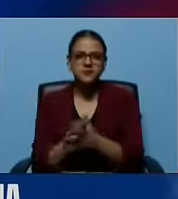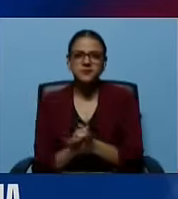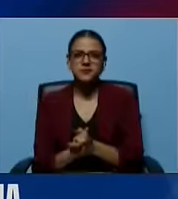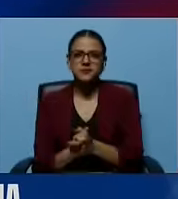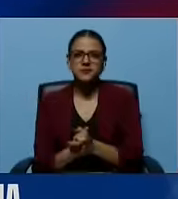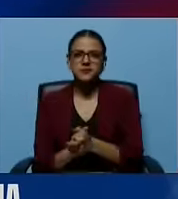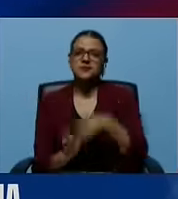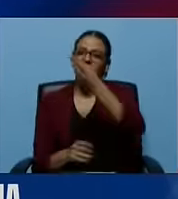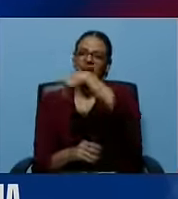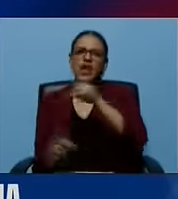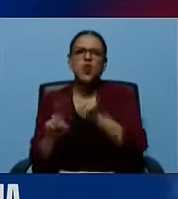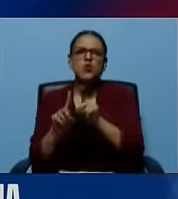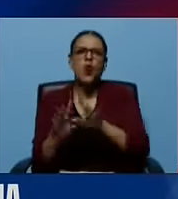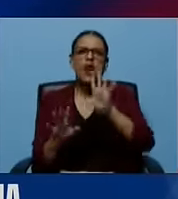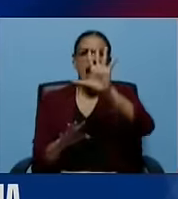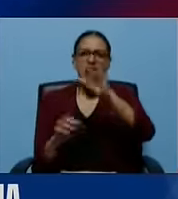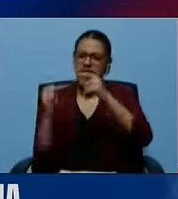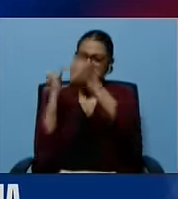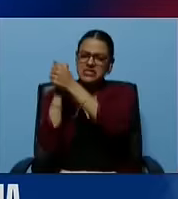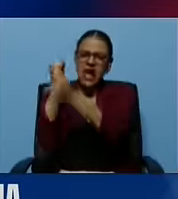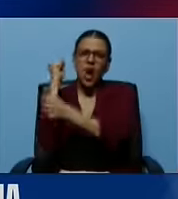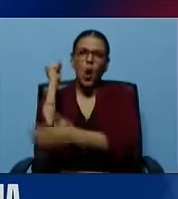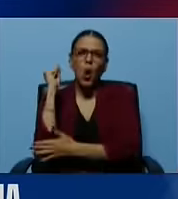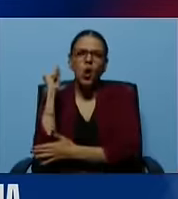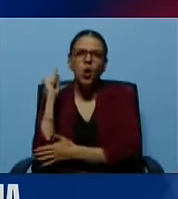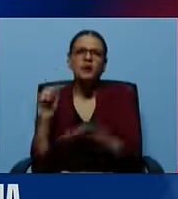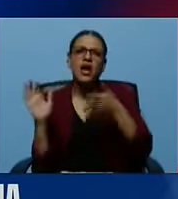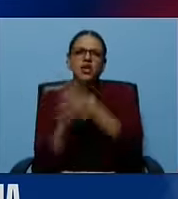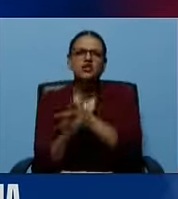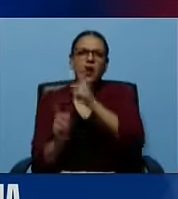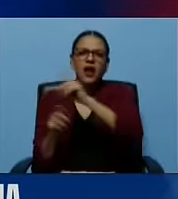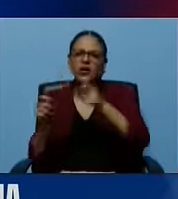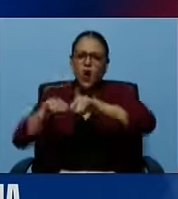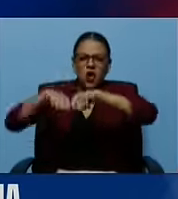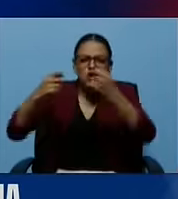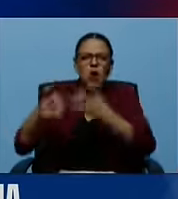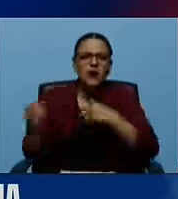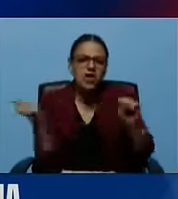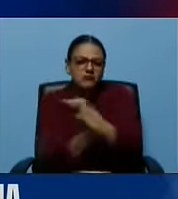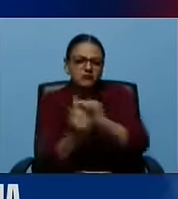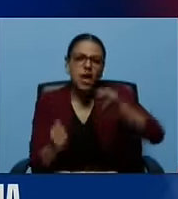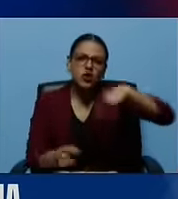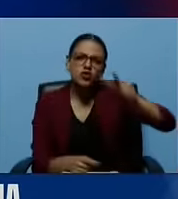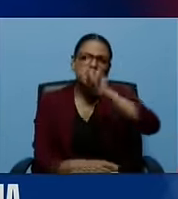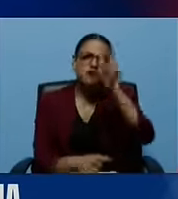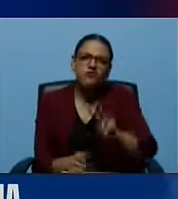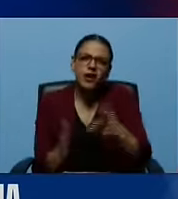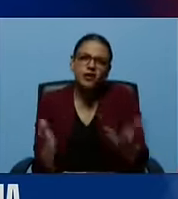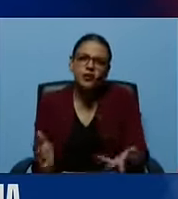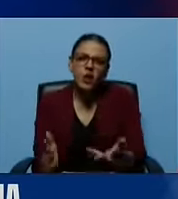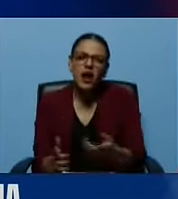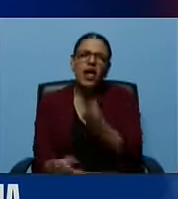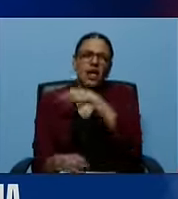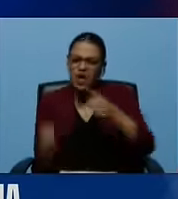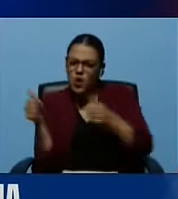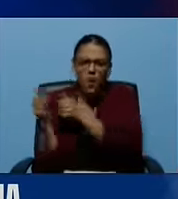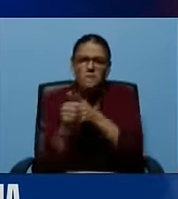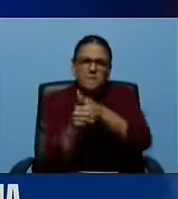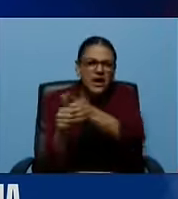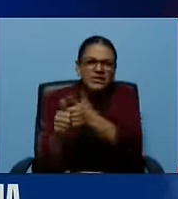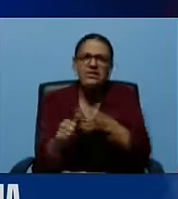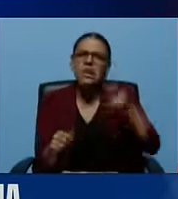Son la quinta columna para desmembrar a nuestro país, para perseguir al